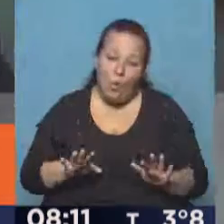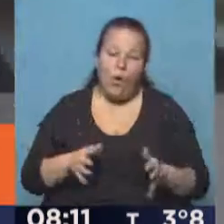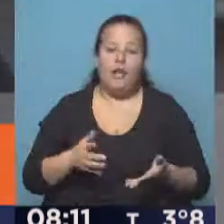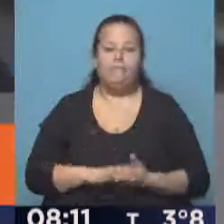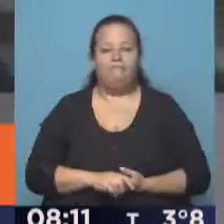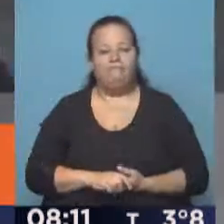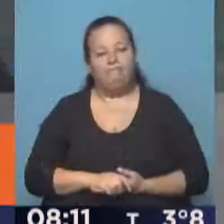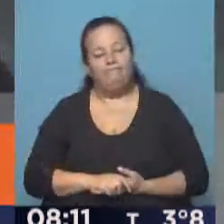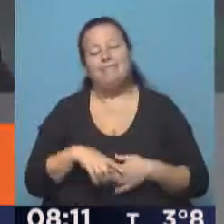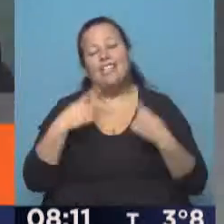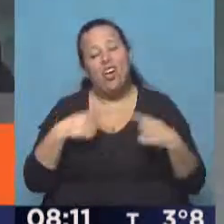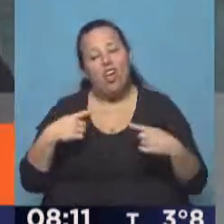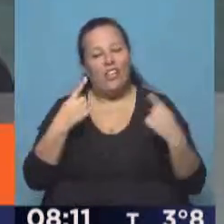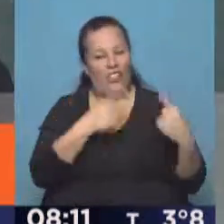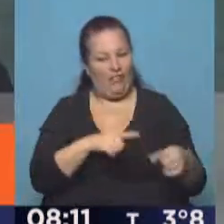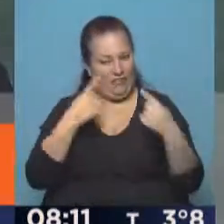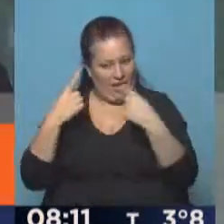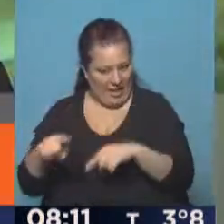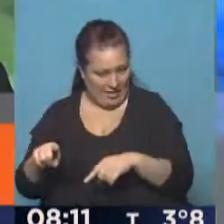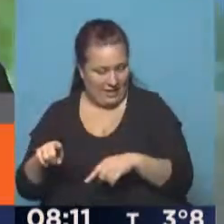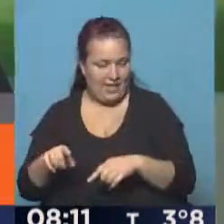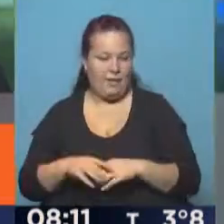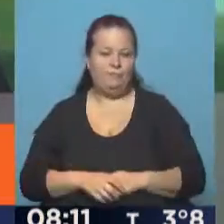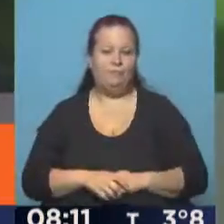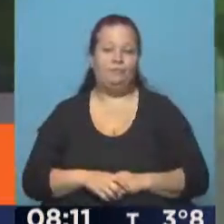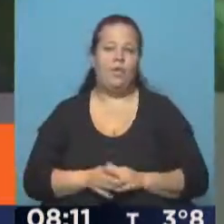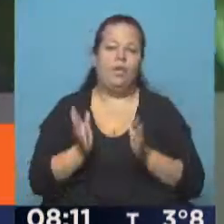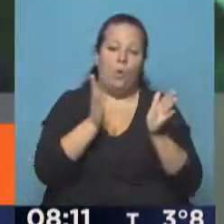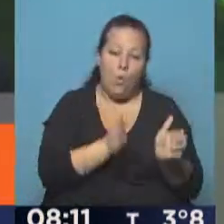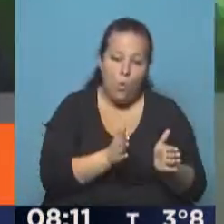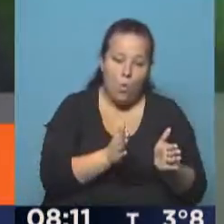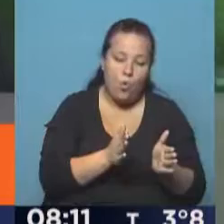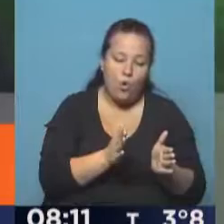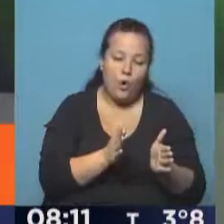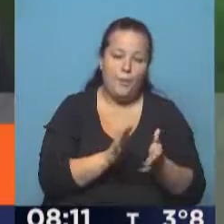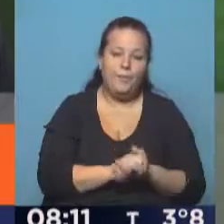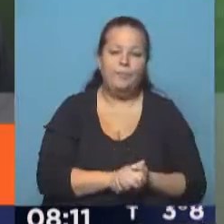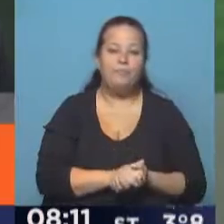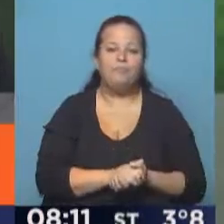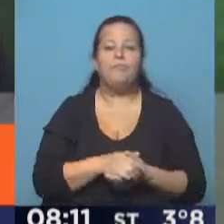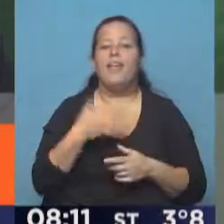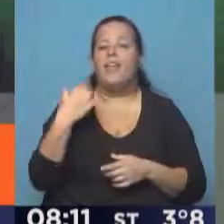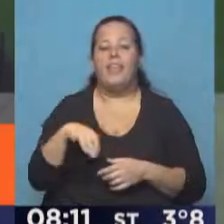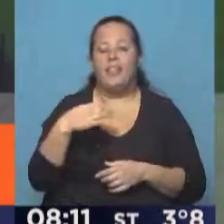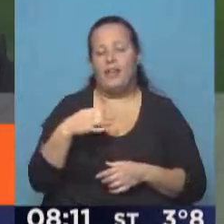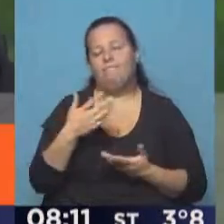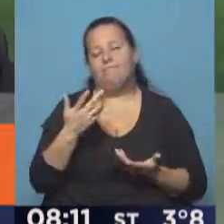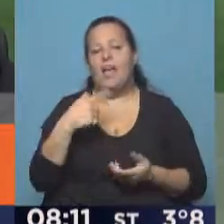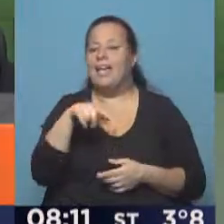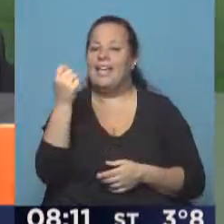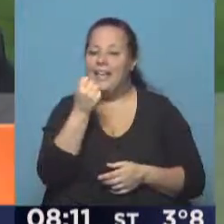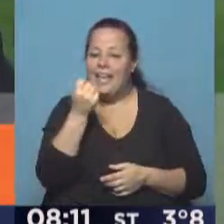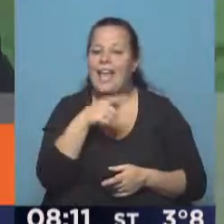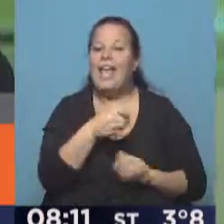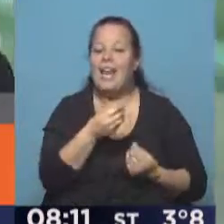son cosas diferentes. Por un lado, lo que están tratando